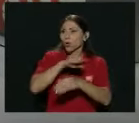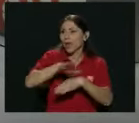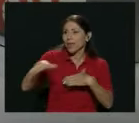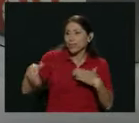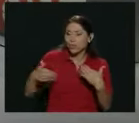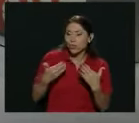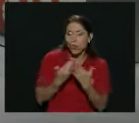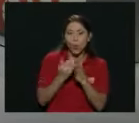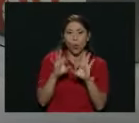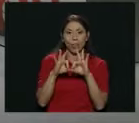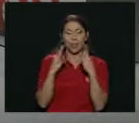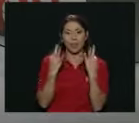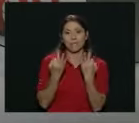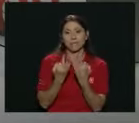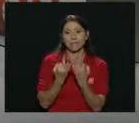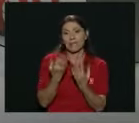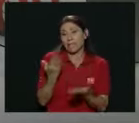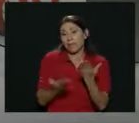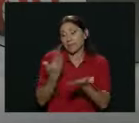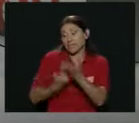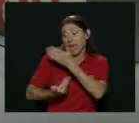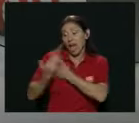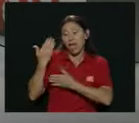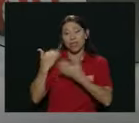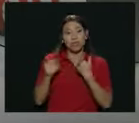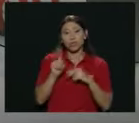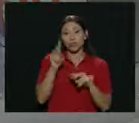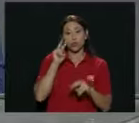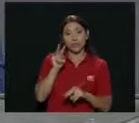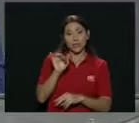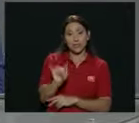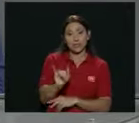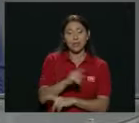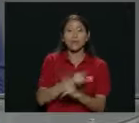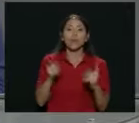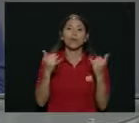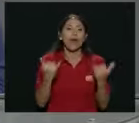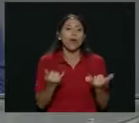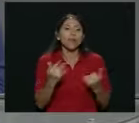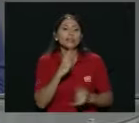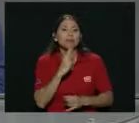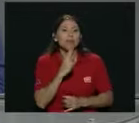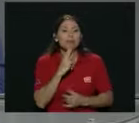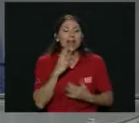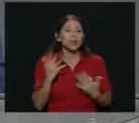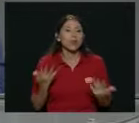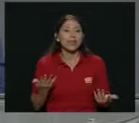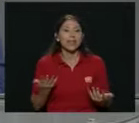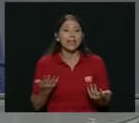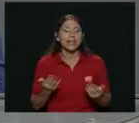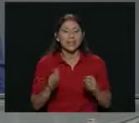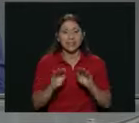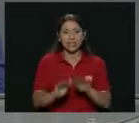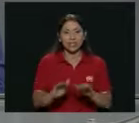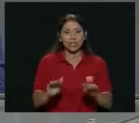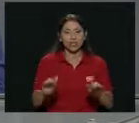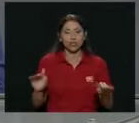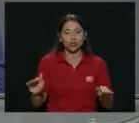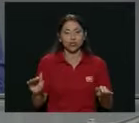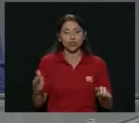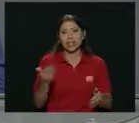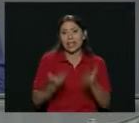también involucra a todo el núcleo familiar, algo que tal vez antes no era tan evidente, pero ahora estamos hablando incluso de niños